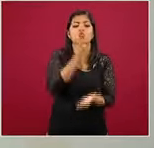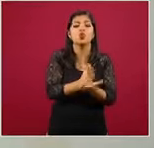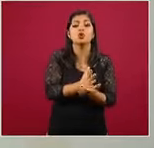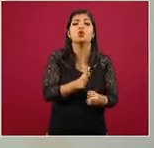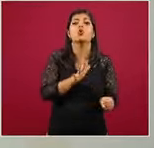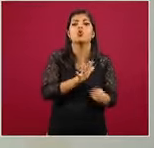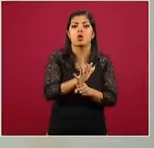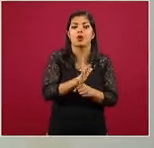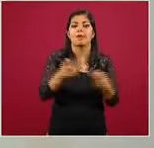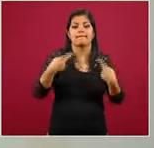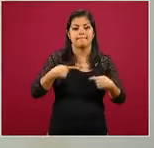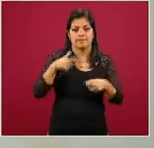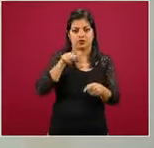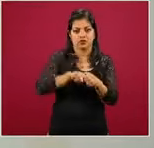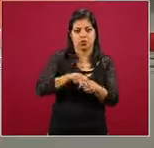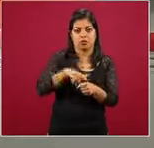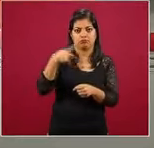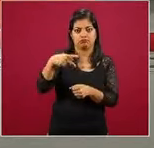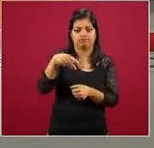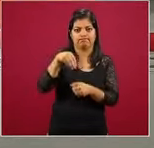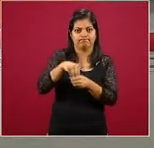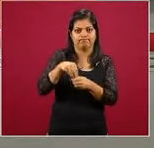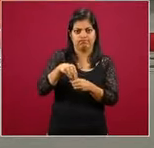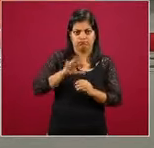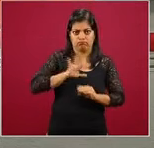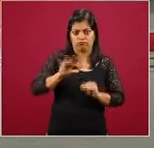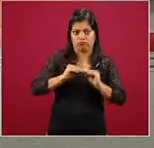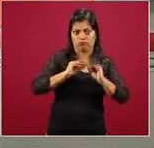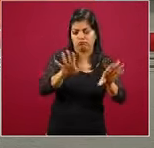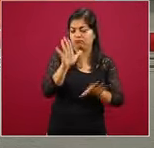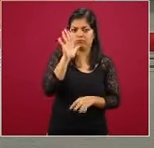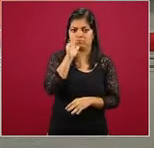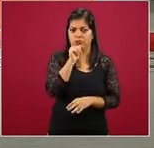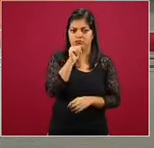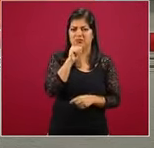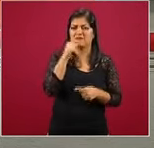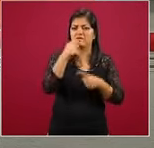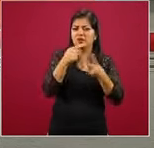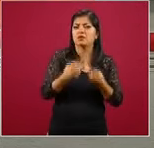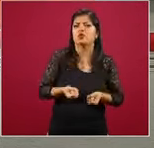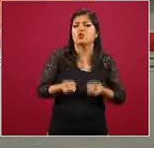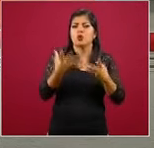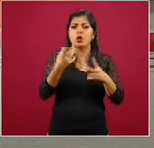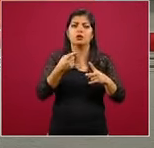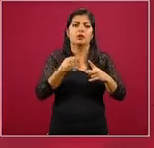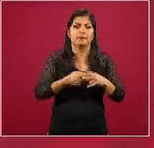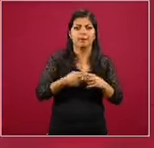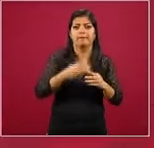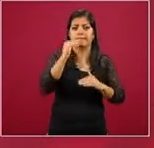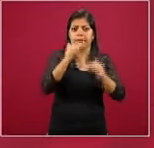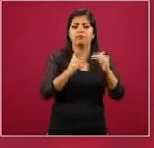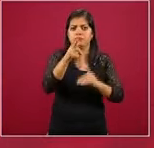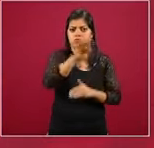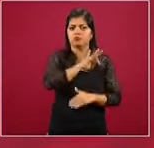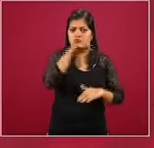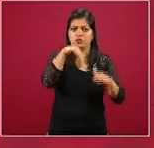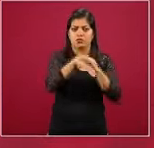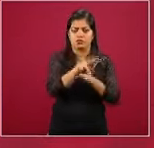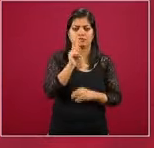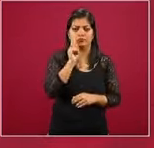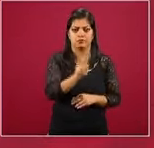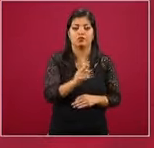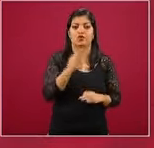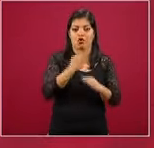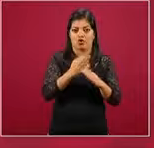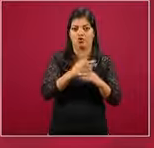identificadores personales, que obviamente no se pueden compartir. Todo lo demás está de acceso a la población. Y es lo que vamos